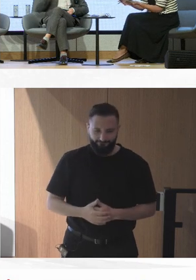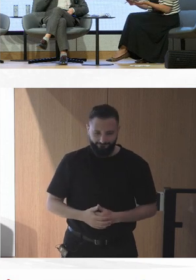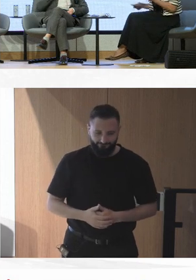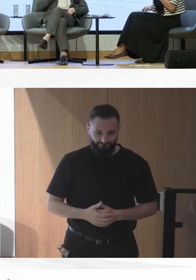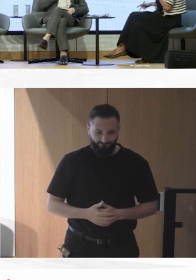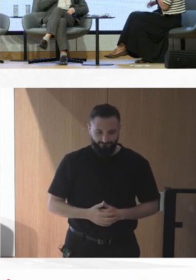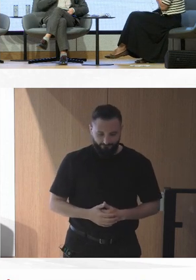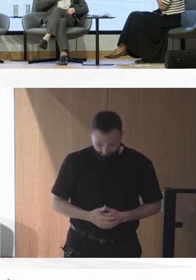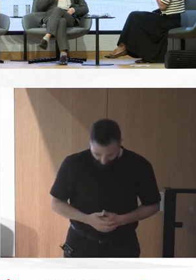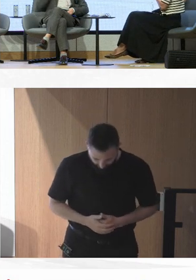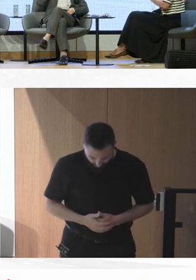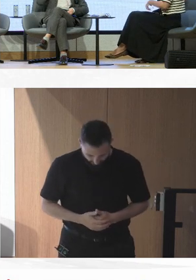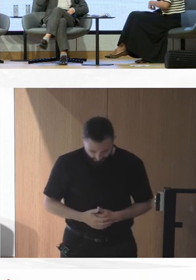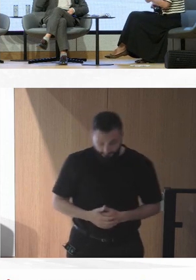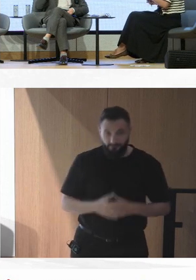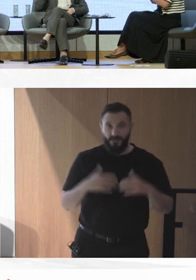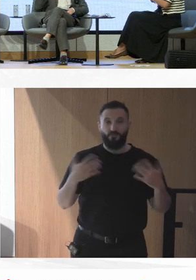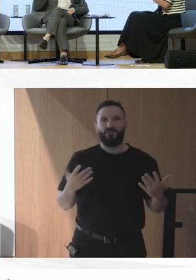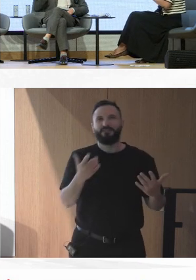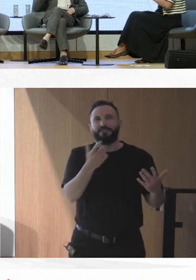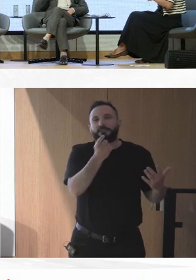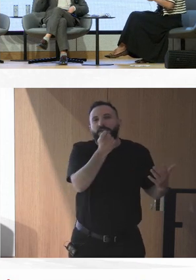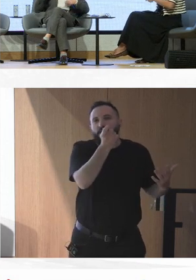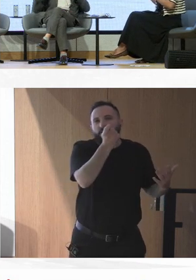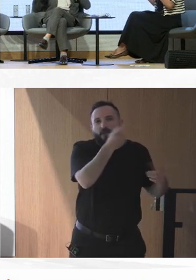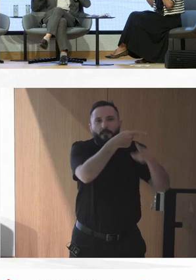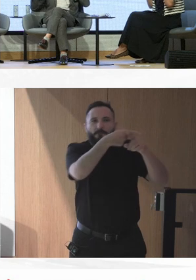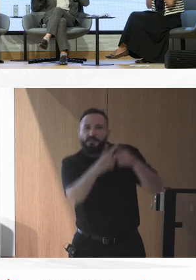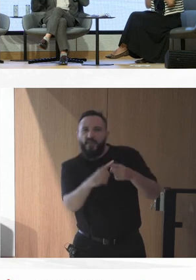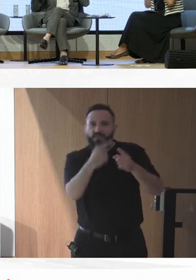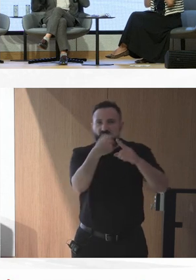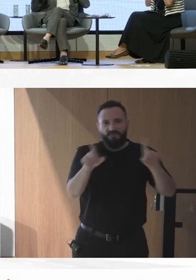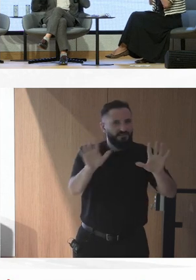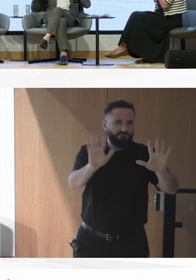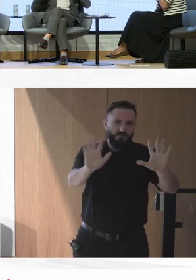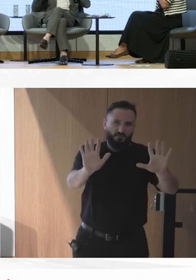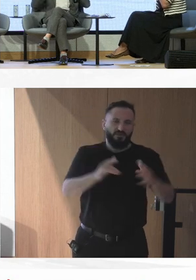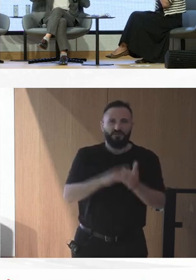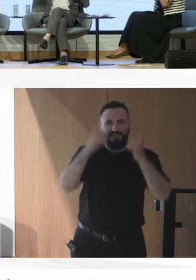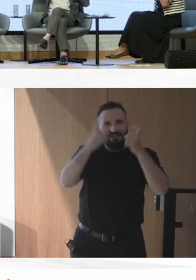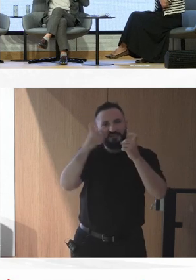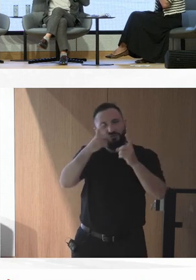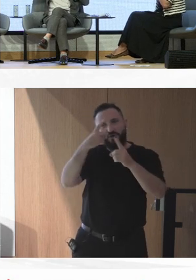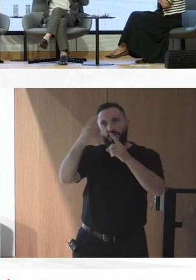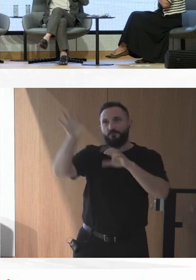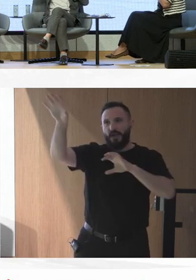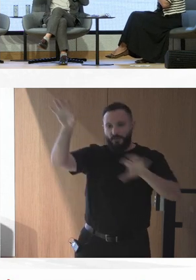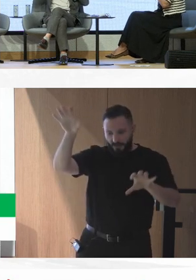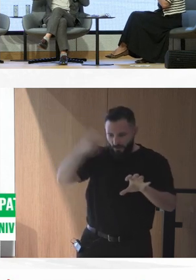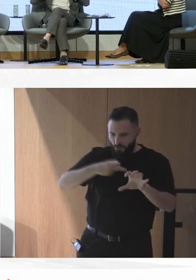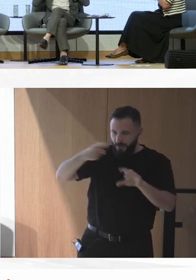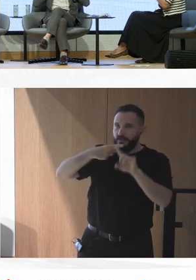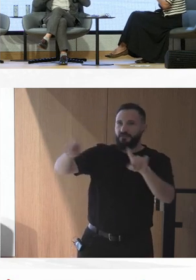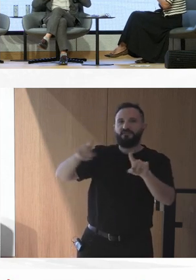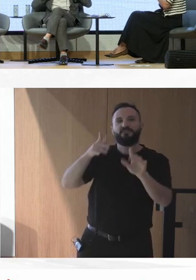Yo creo que es solamente es parcialmente distinta, ¿no? Voy a intentar explicar un poco cuáles serían, ¿no?, las diferencias y las similitudes.